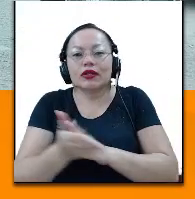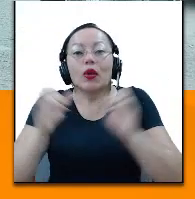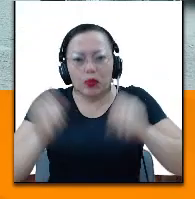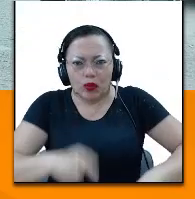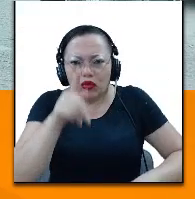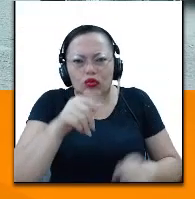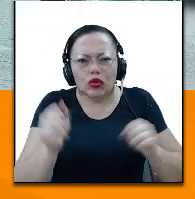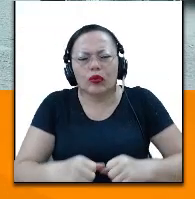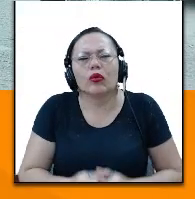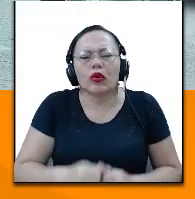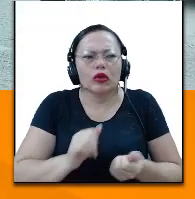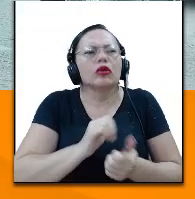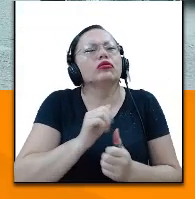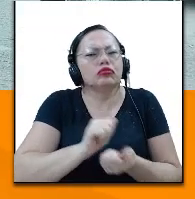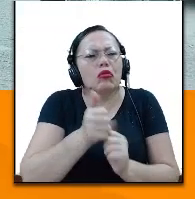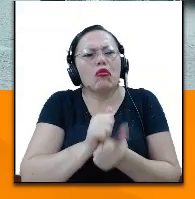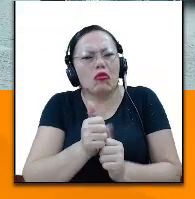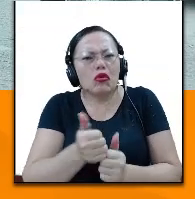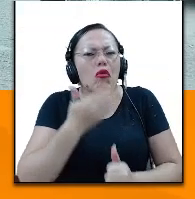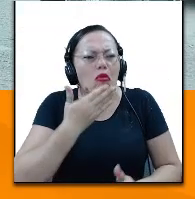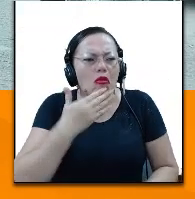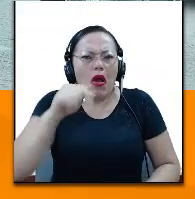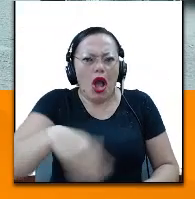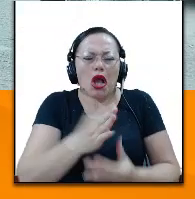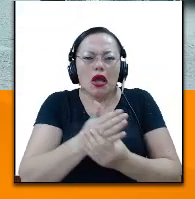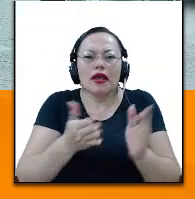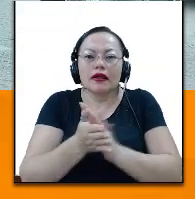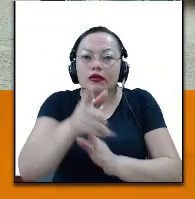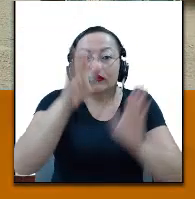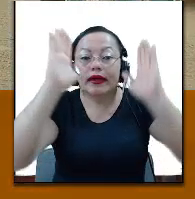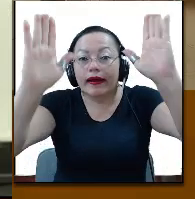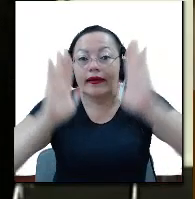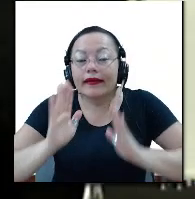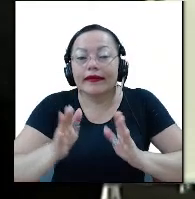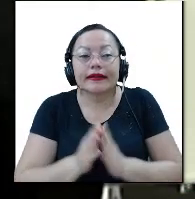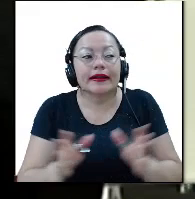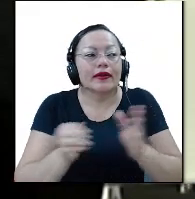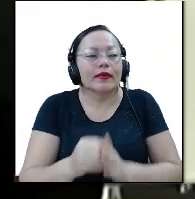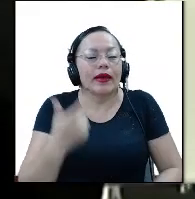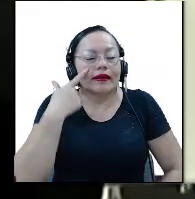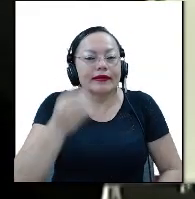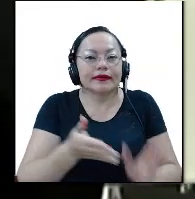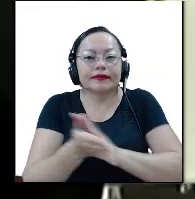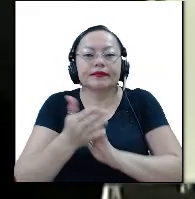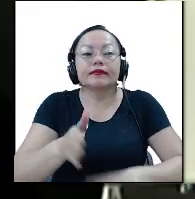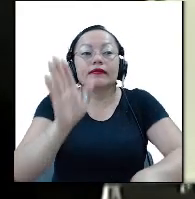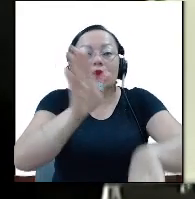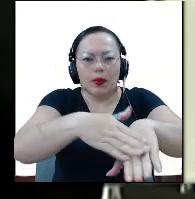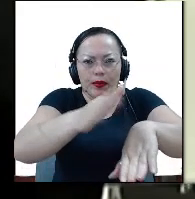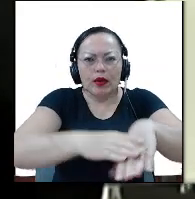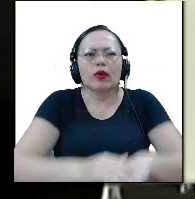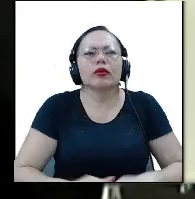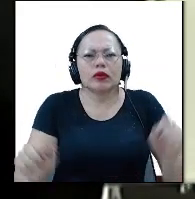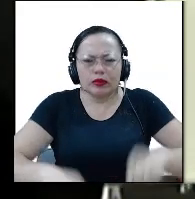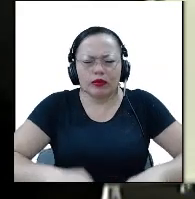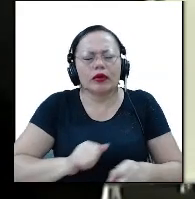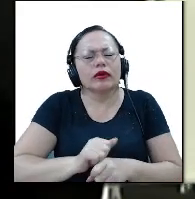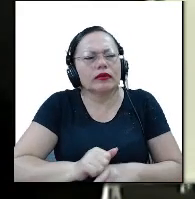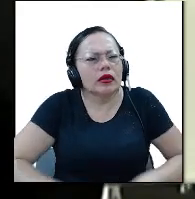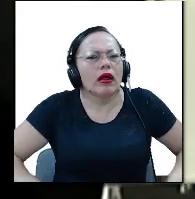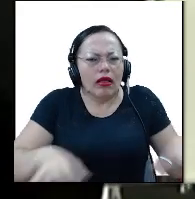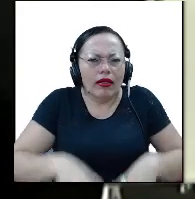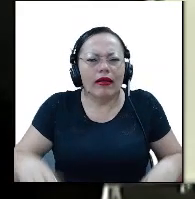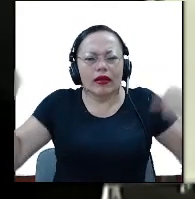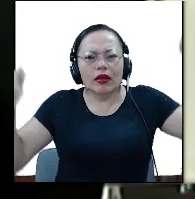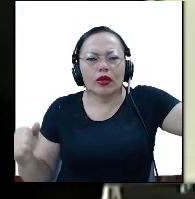las personas pueden salir a hacer ejercicio en La Dorada Caldas, sí señor. Oiga pues, preste la atención que está buena. Autorícese el desarrollo de actividades